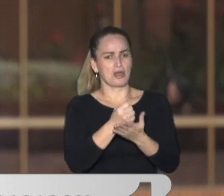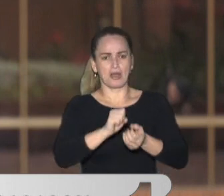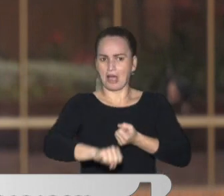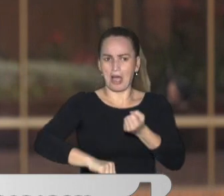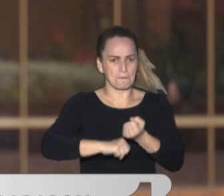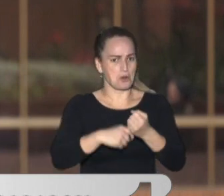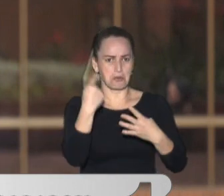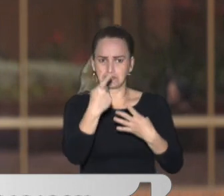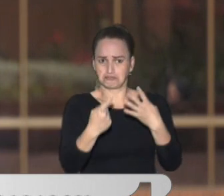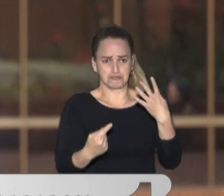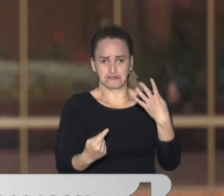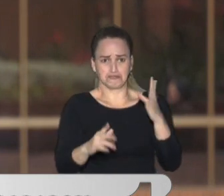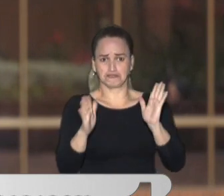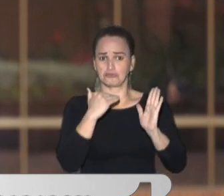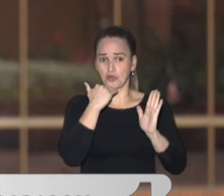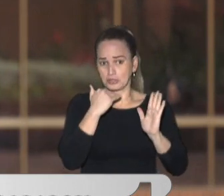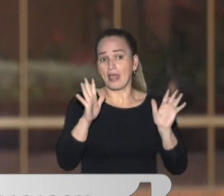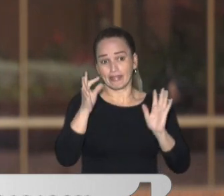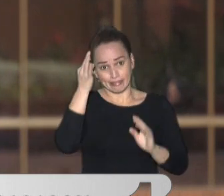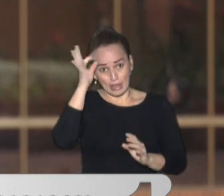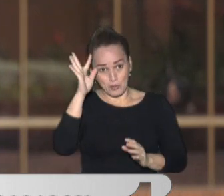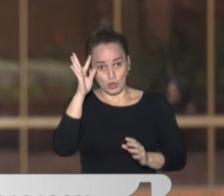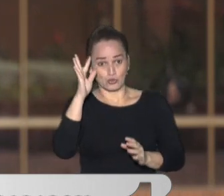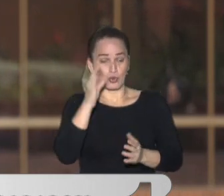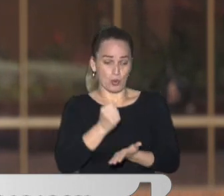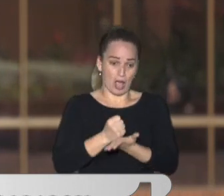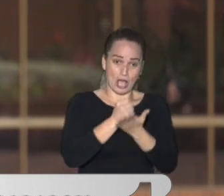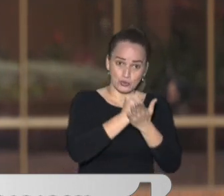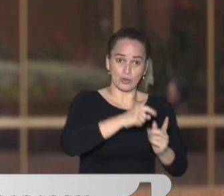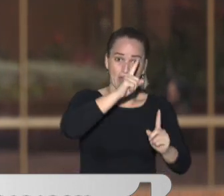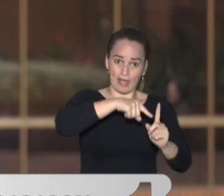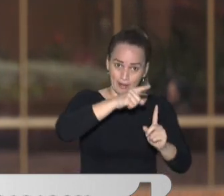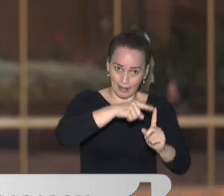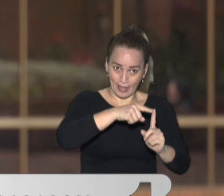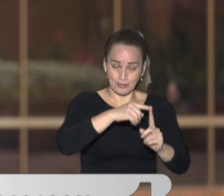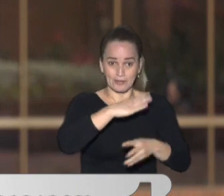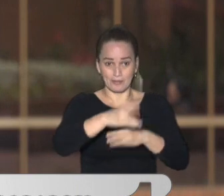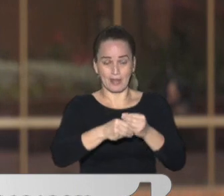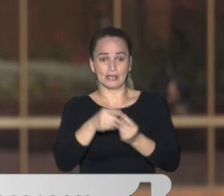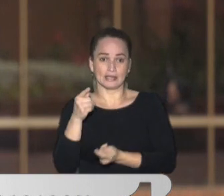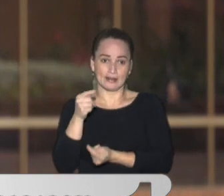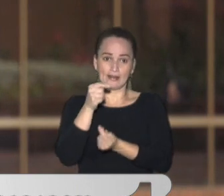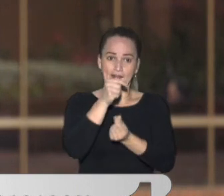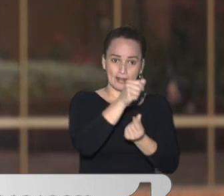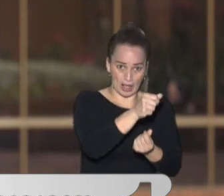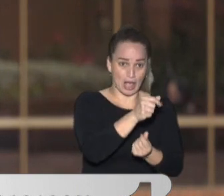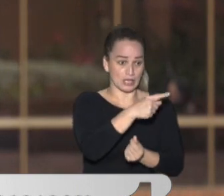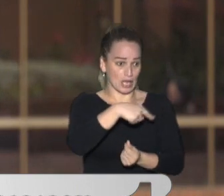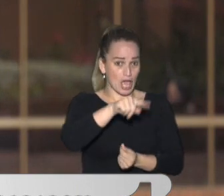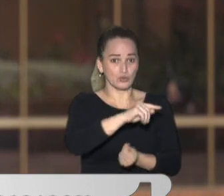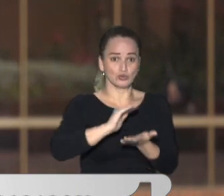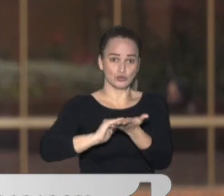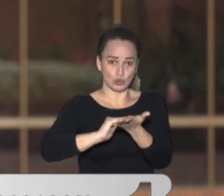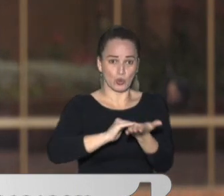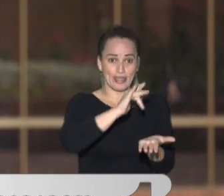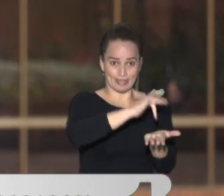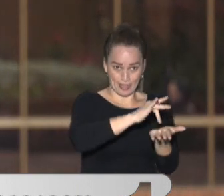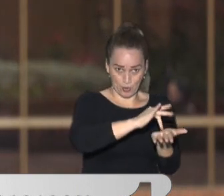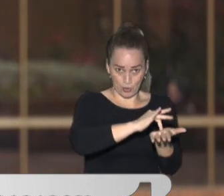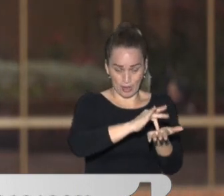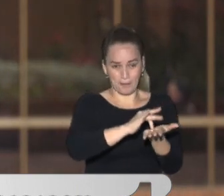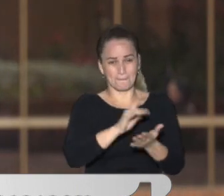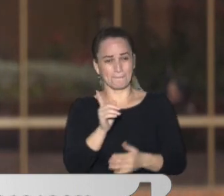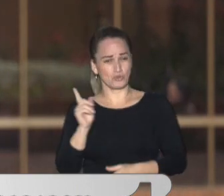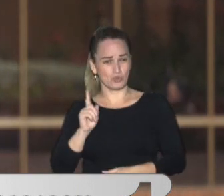que sean unos alivios en los arriendos y también créditos que los ayuden a ellos a pagar las deudas que tienen hasta el momento. Recordemos que son cerca de